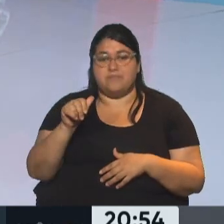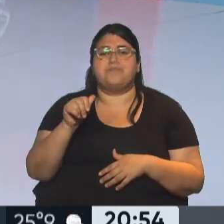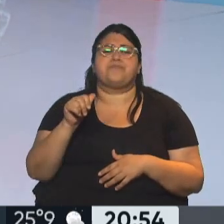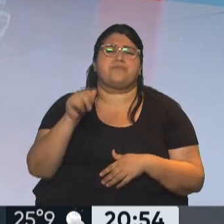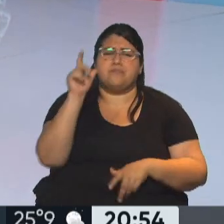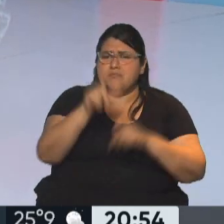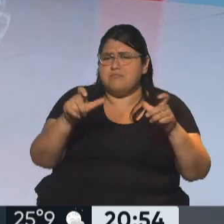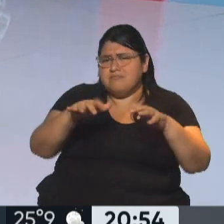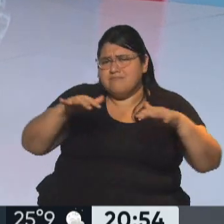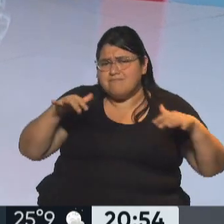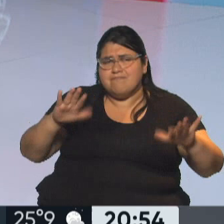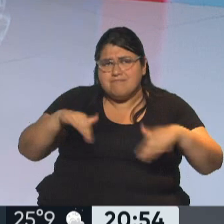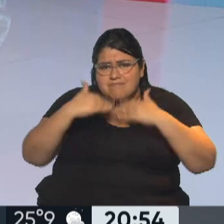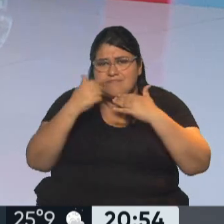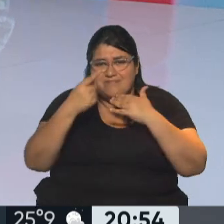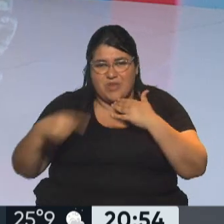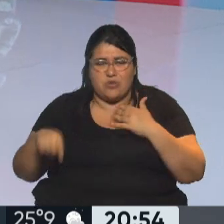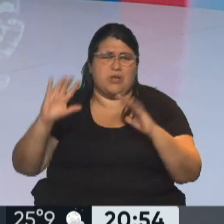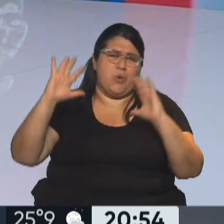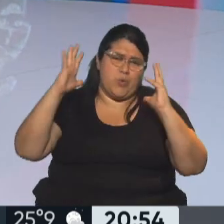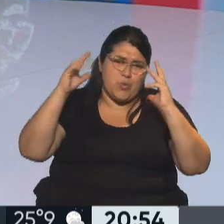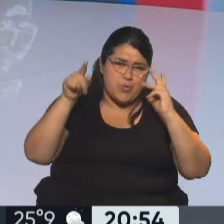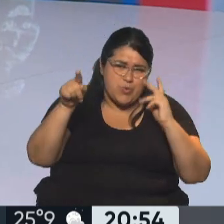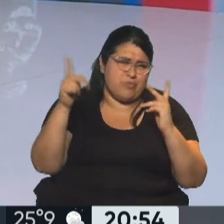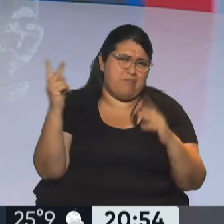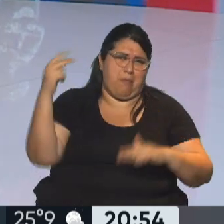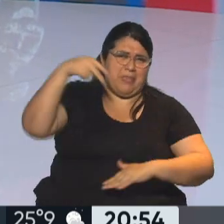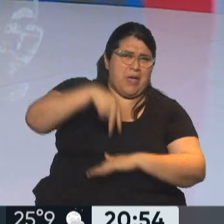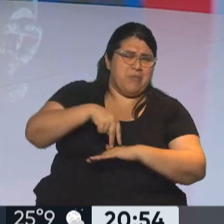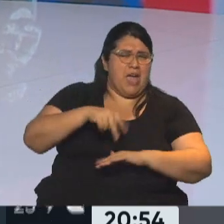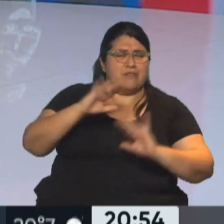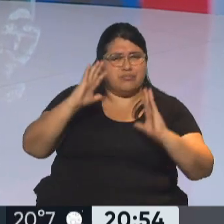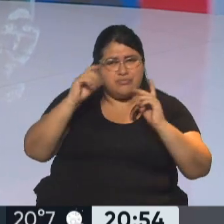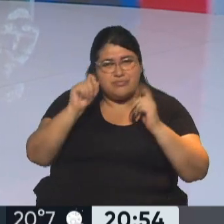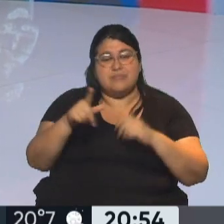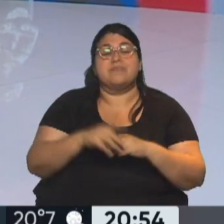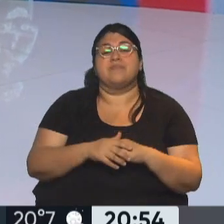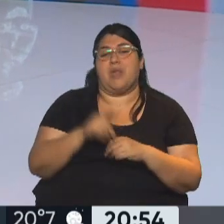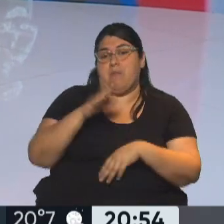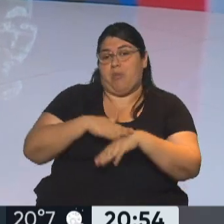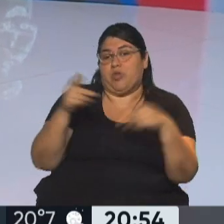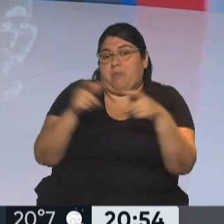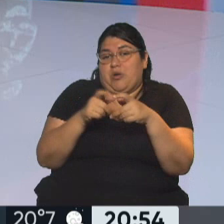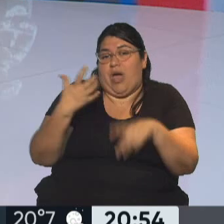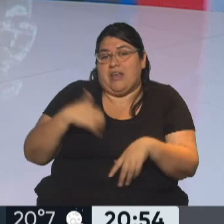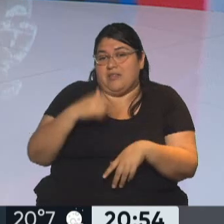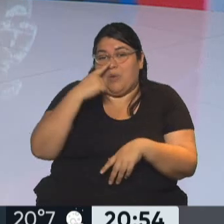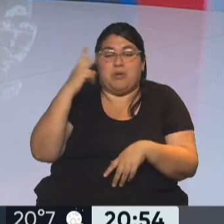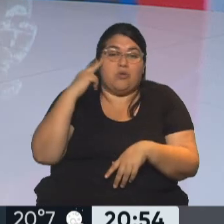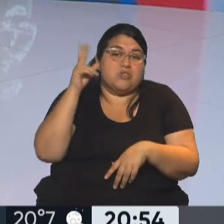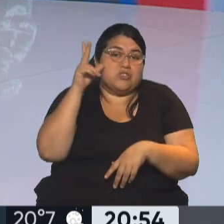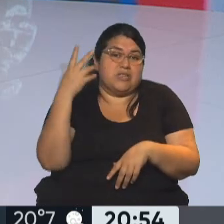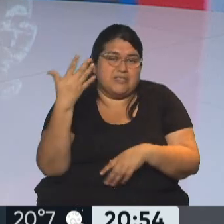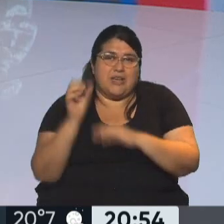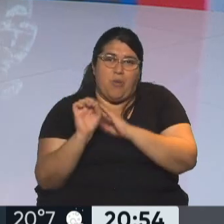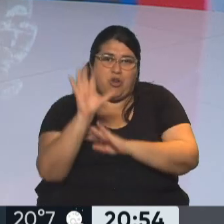los que estaban asistentes ahí en la entrega de premios, lo aplaudió de pie. Todo esto fue luego de la proyección de la película argentina